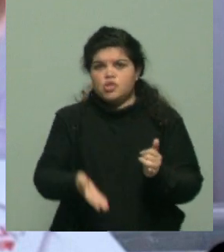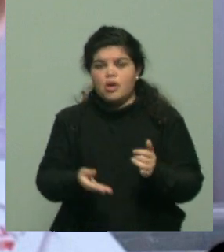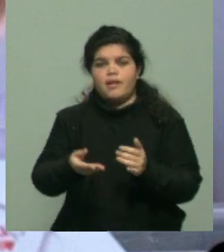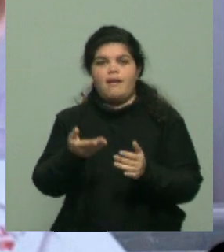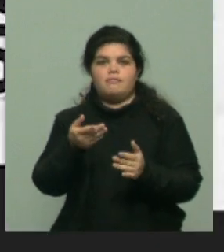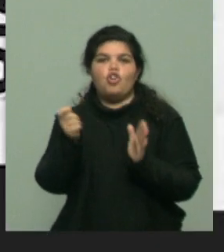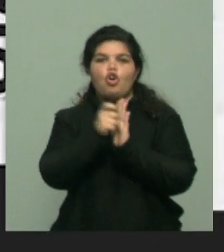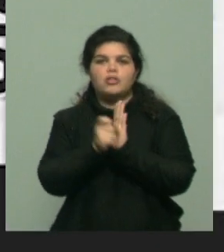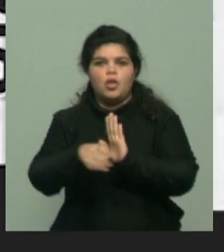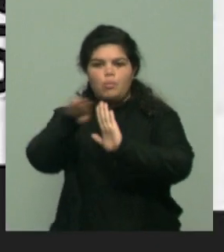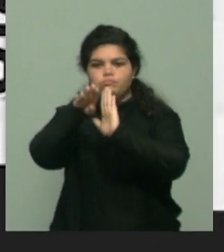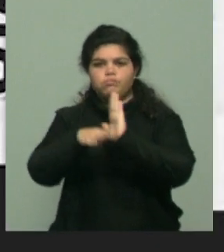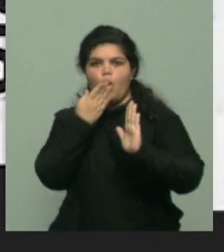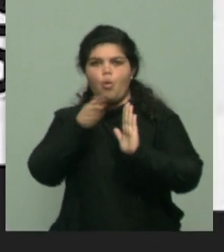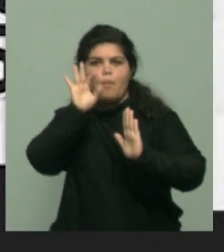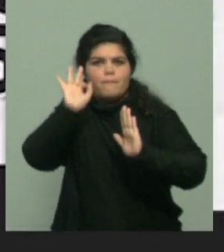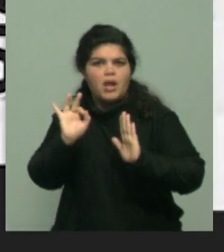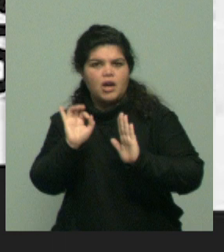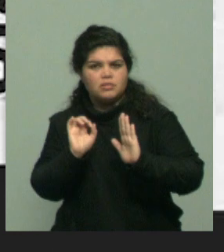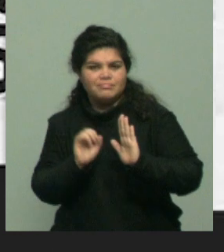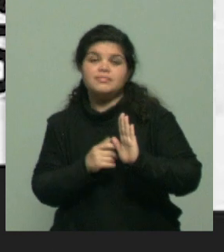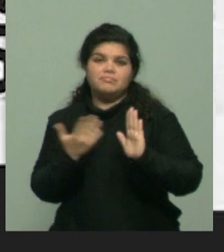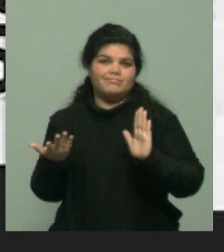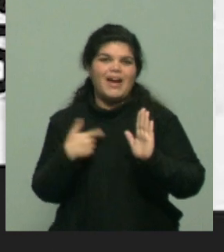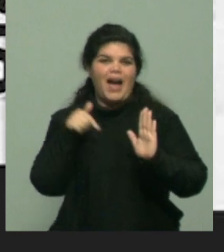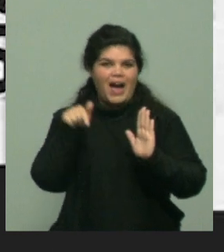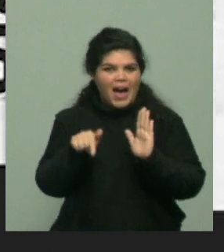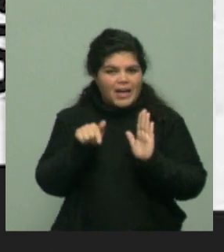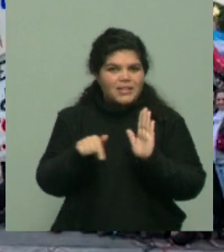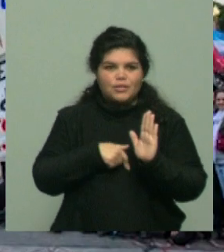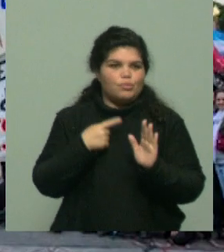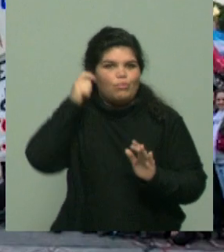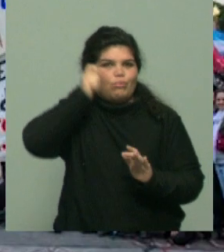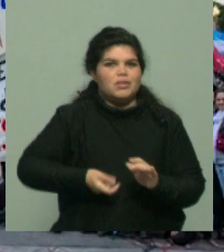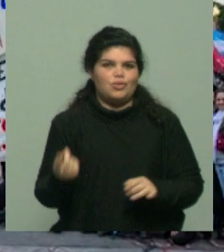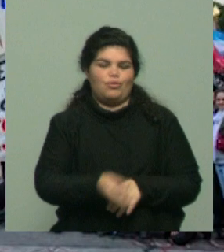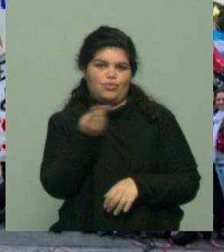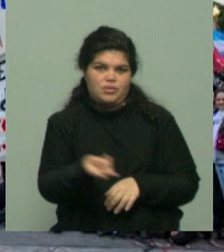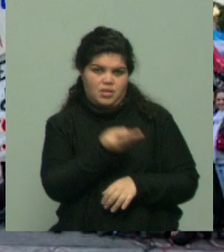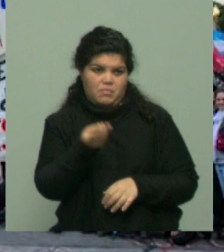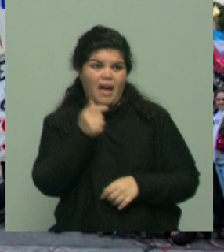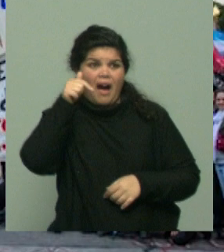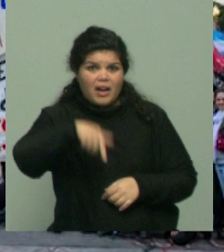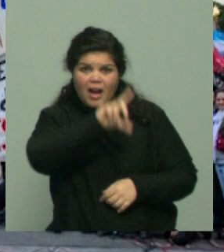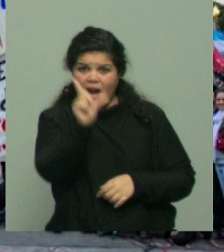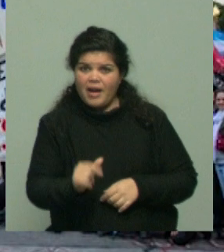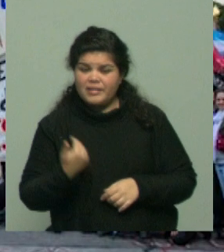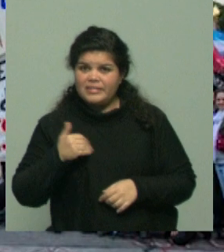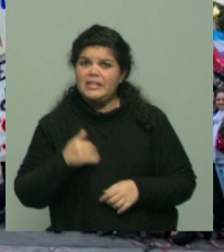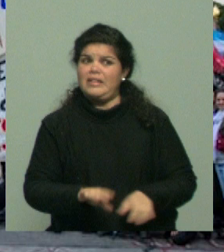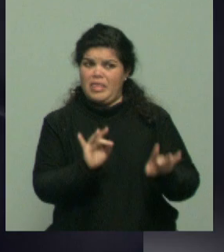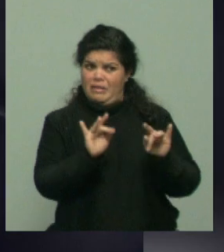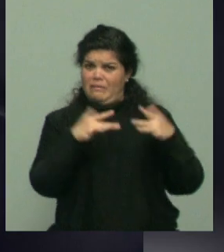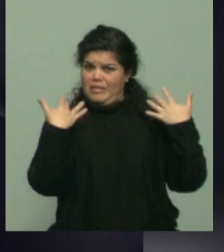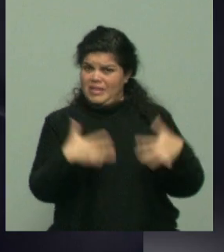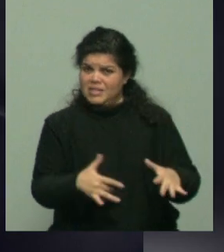con todo, con la presión impositiva que hay en nuestro país y con los altos costos de contratación laboral, a veces es hasta casi un acto